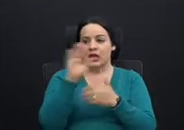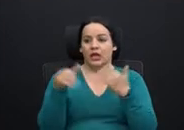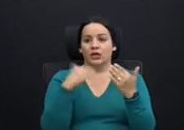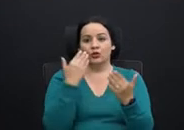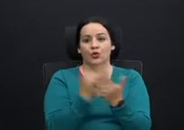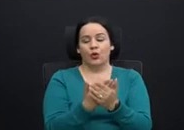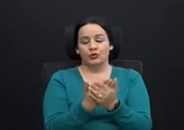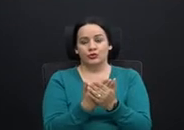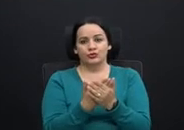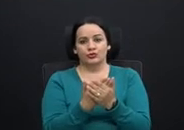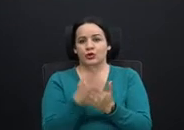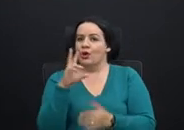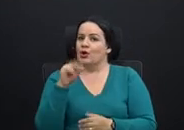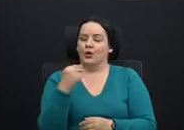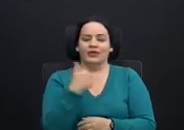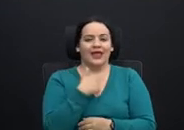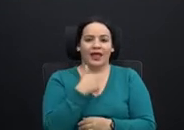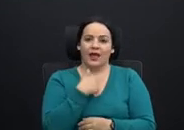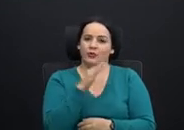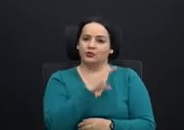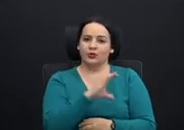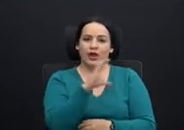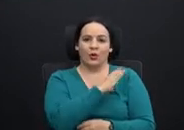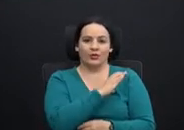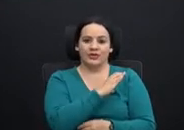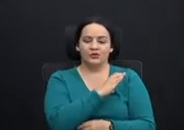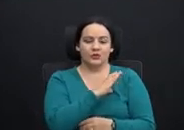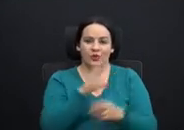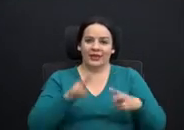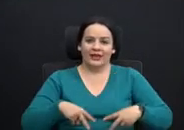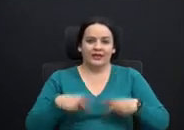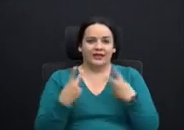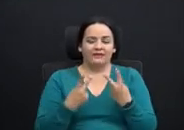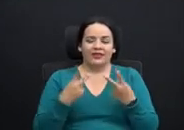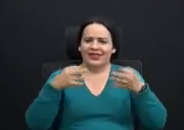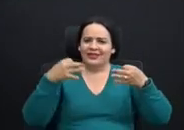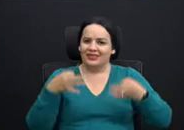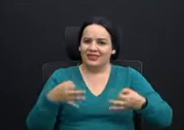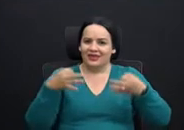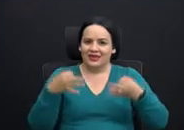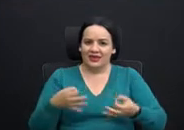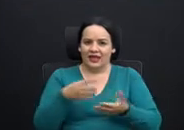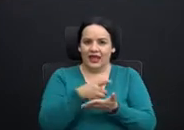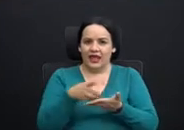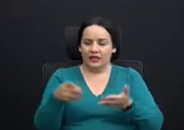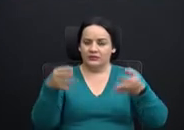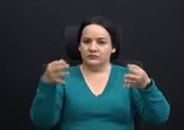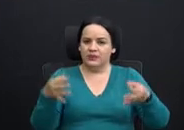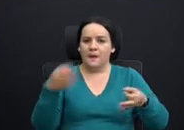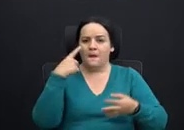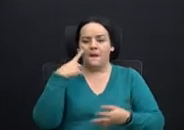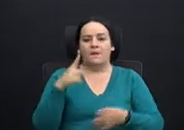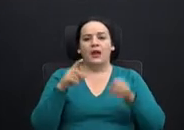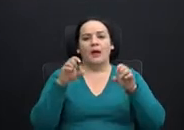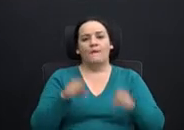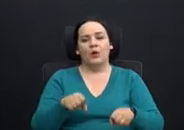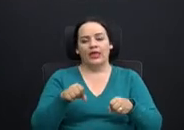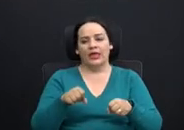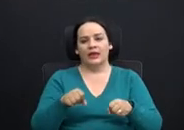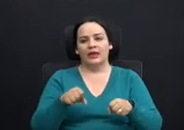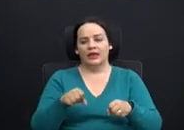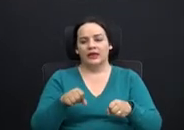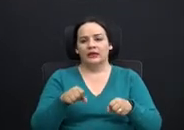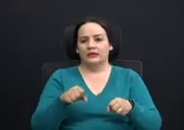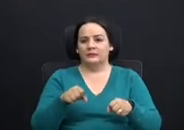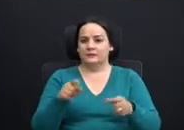tengamos una condición de vida pues digna, ¿verdad?, para poder erradicar también con